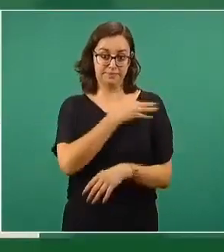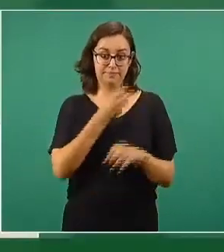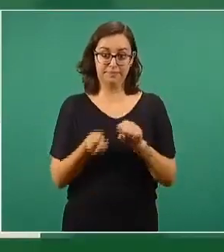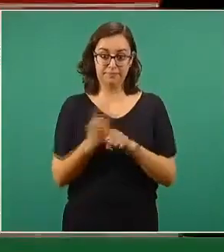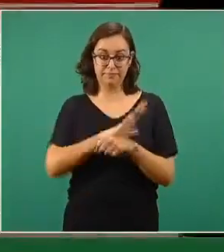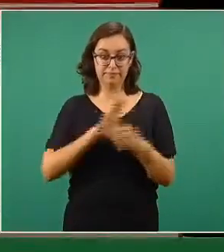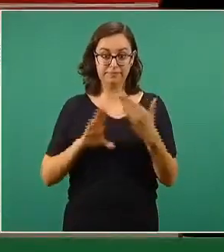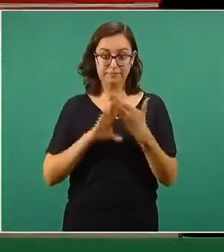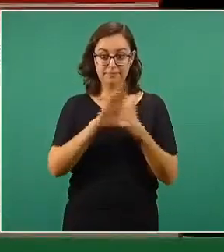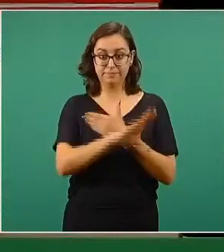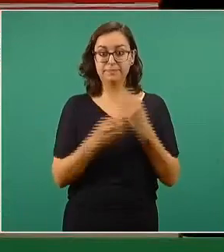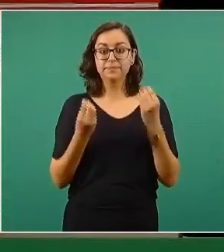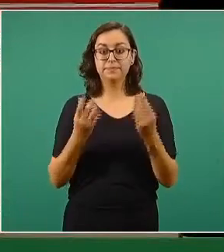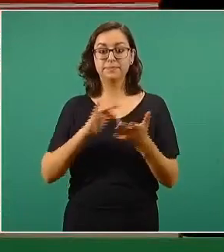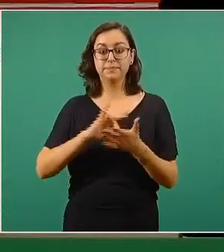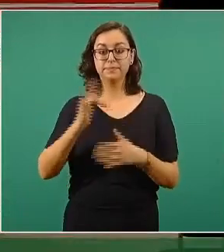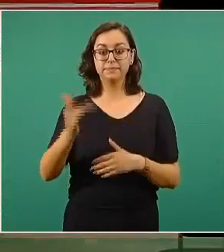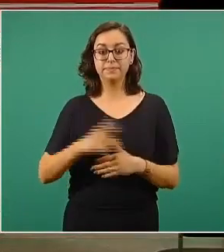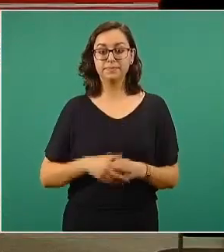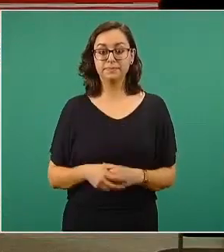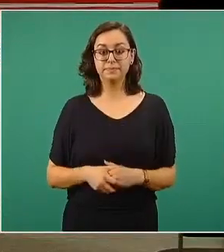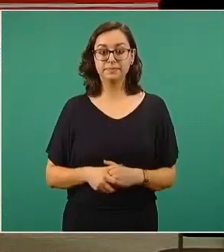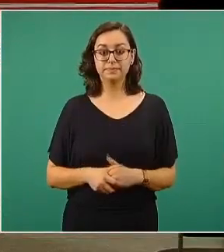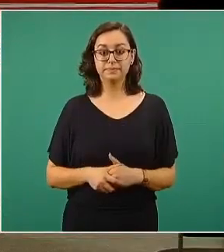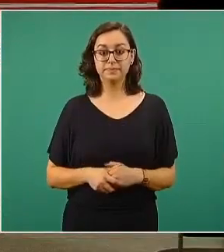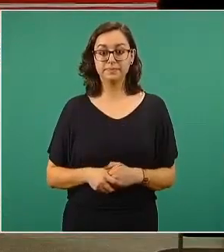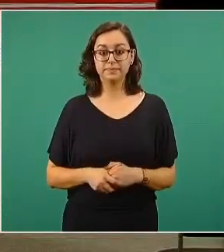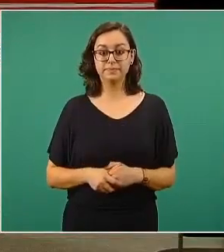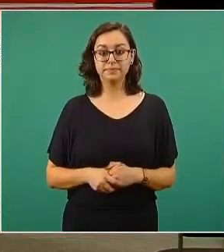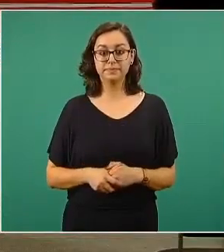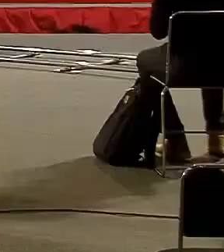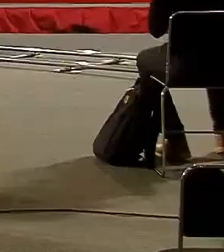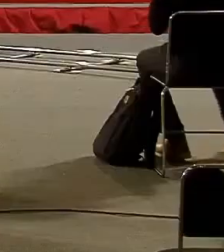contra COVID-19. Muchas gracias. Gracias. Su entrevista.